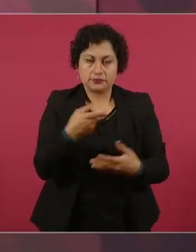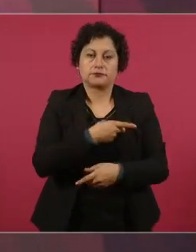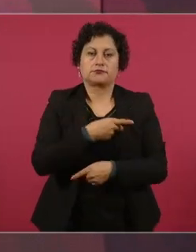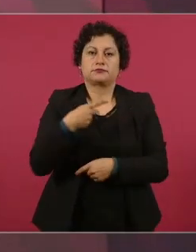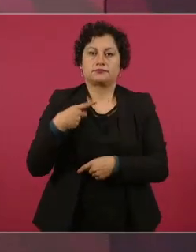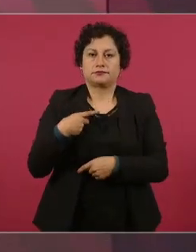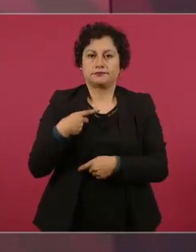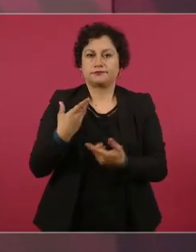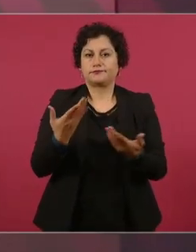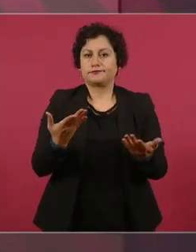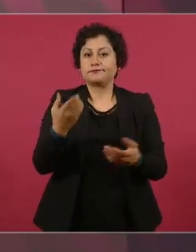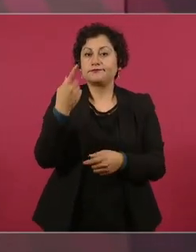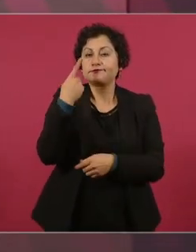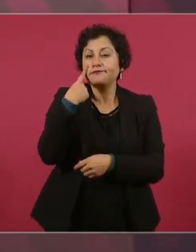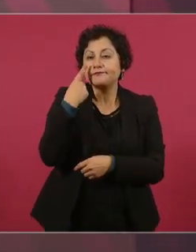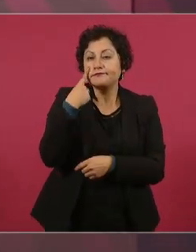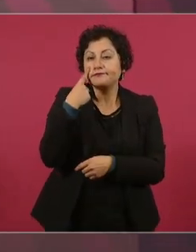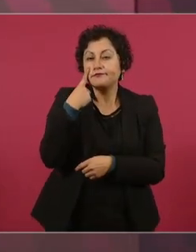no es la